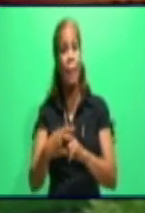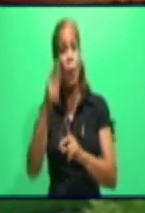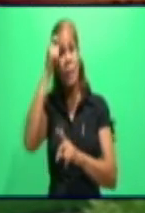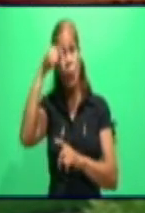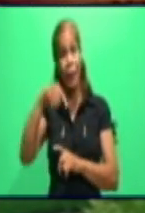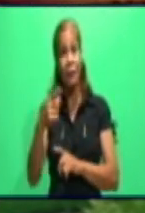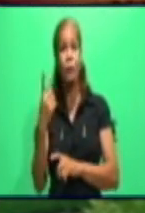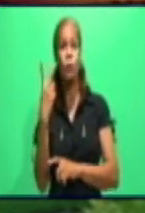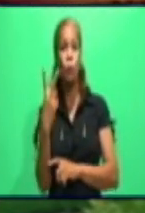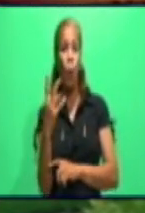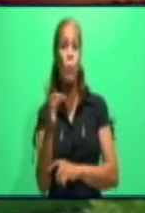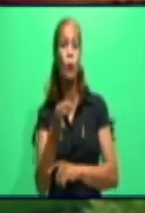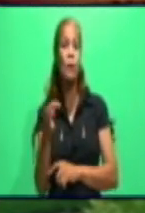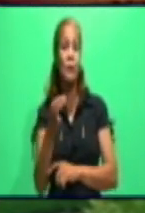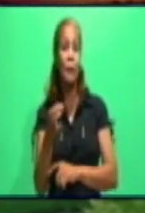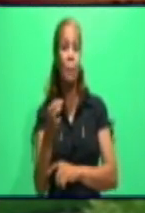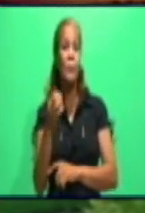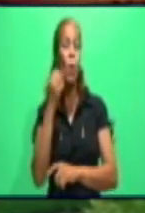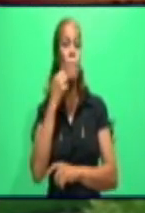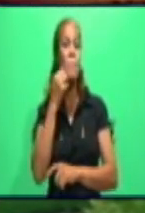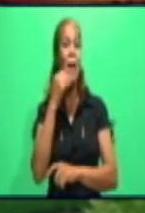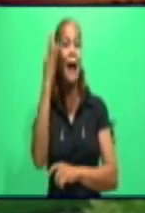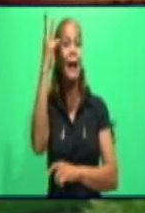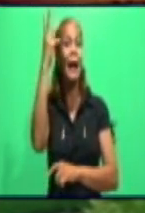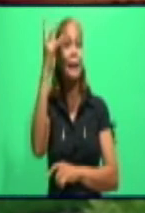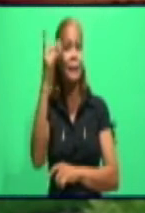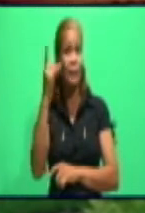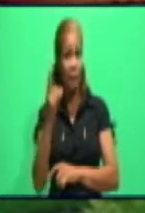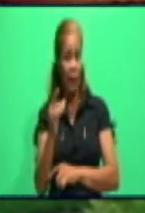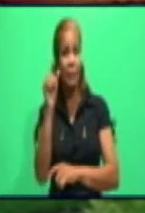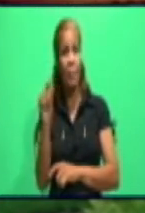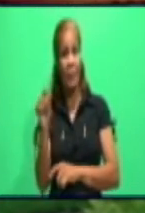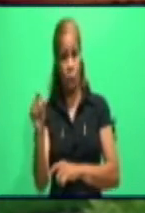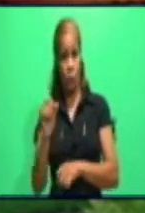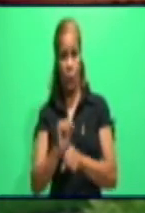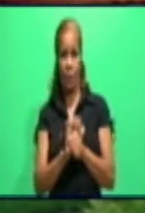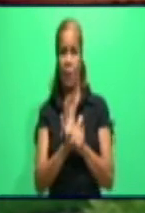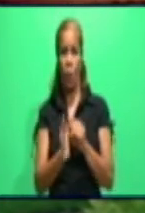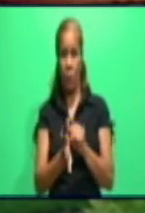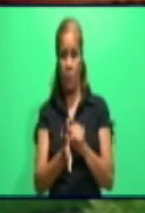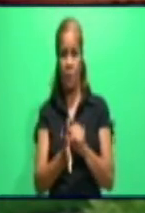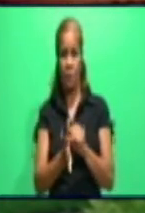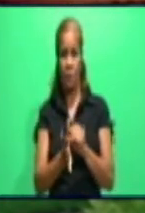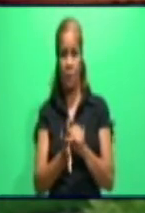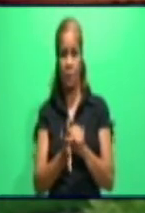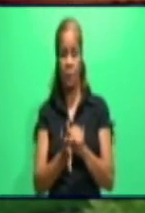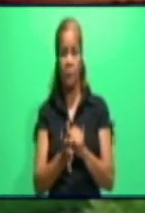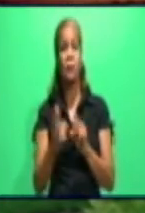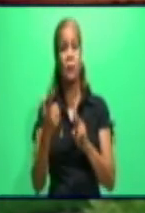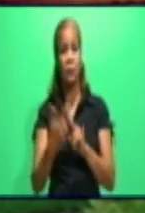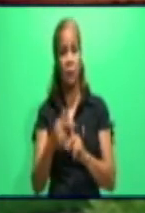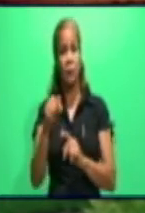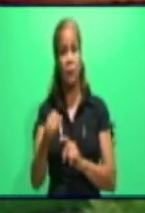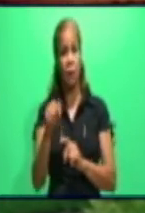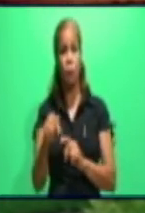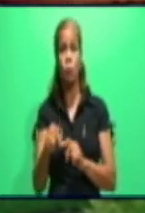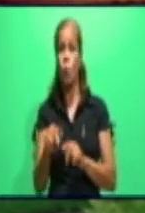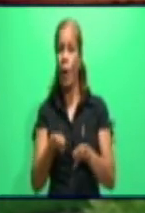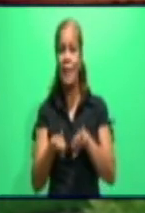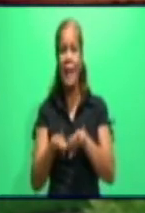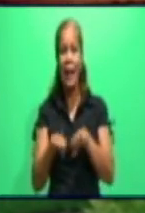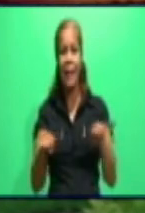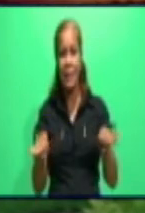municipios de mayor cantidad de casos y esto eleva también la tasa de incidencia de lakovic 19